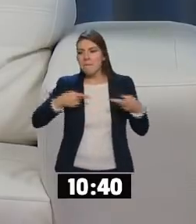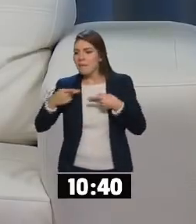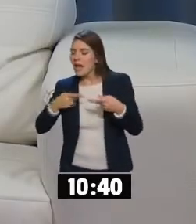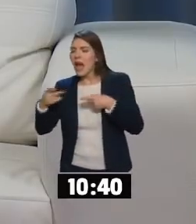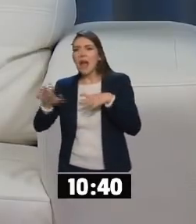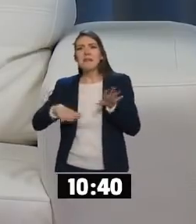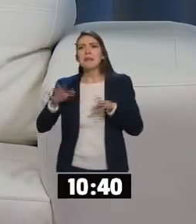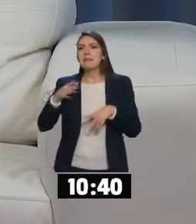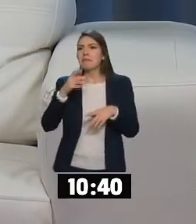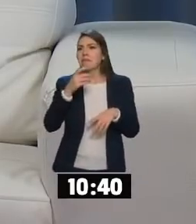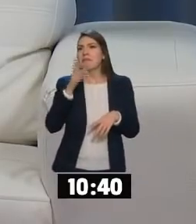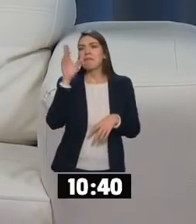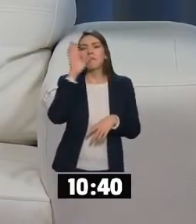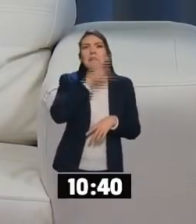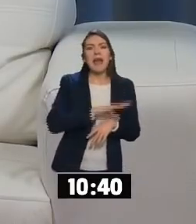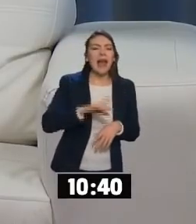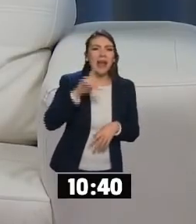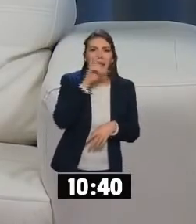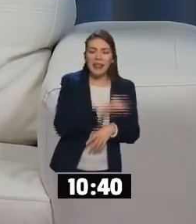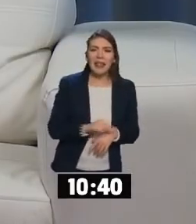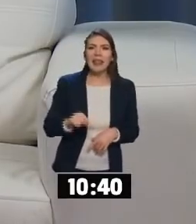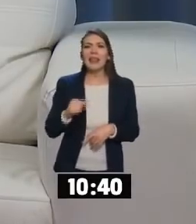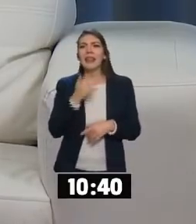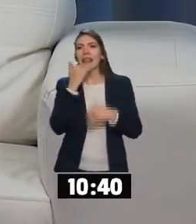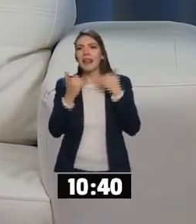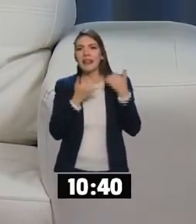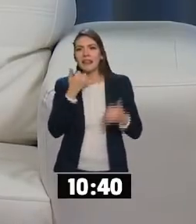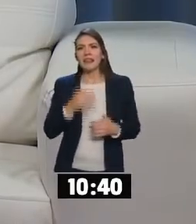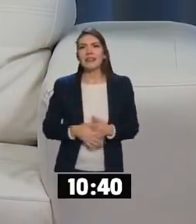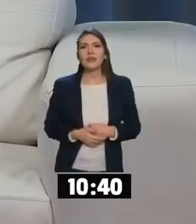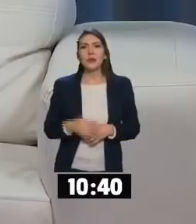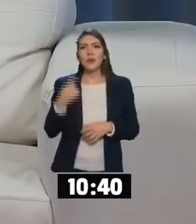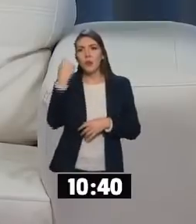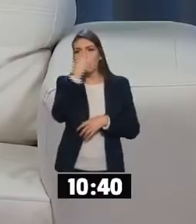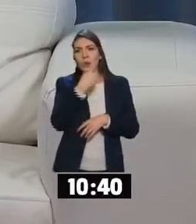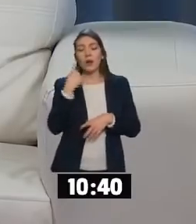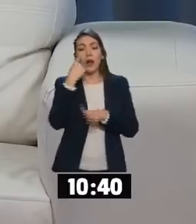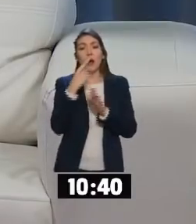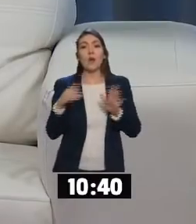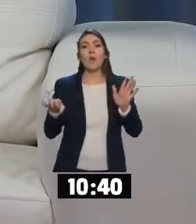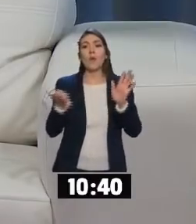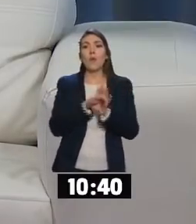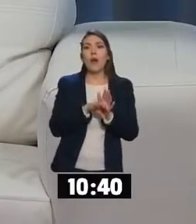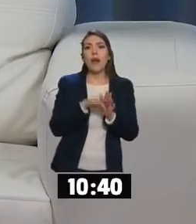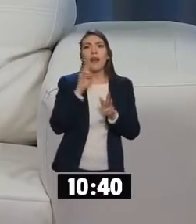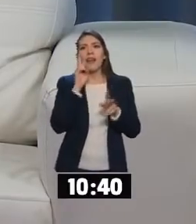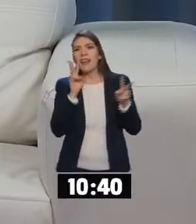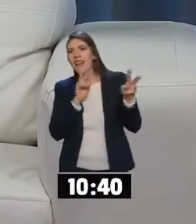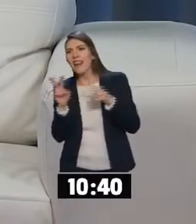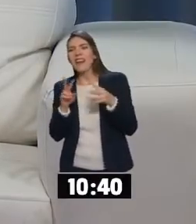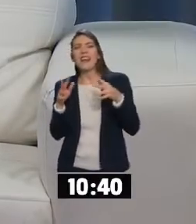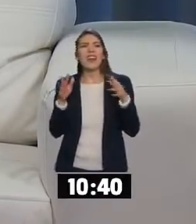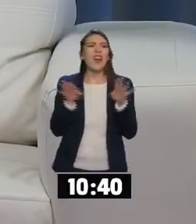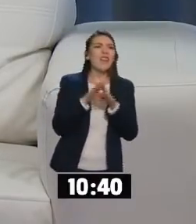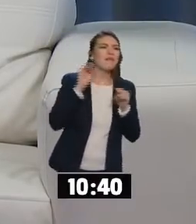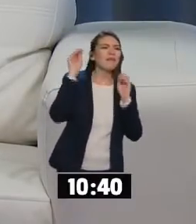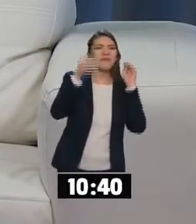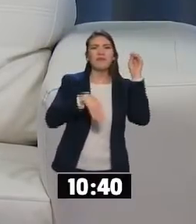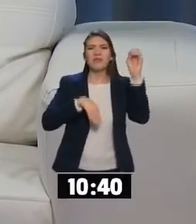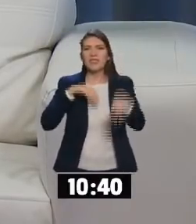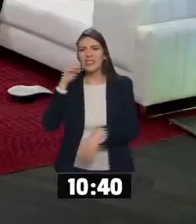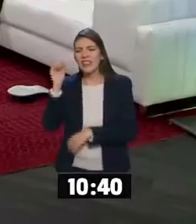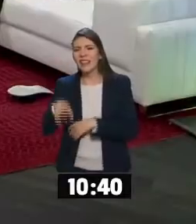muy irreverente, muy divertida. 1 hora y cuarto de sorpresas, de movimiento, de guerra, de globazos.